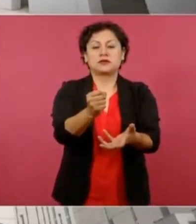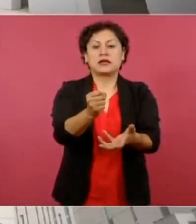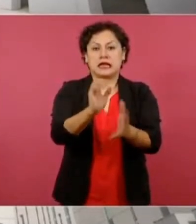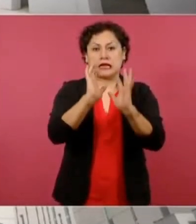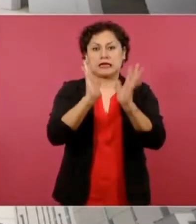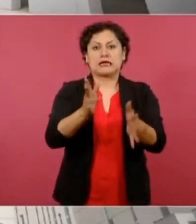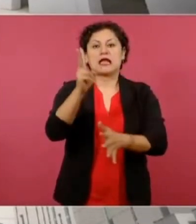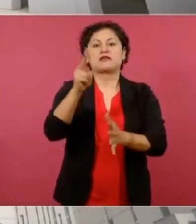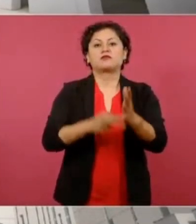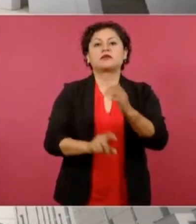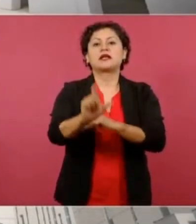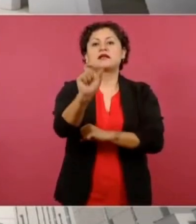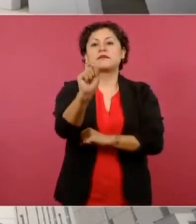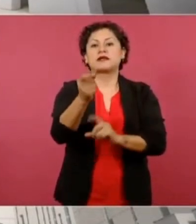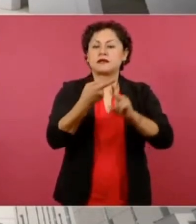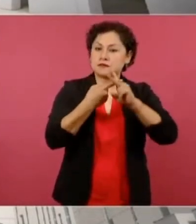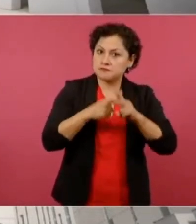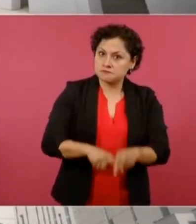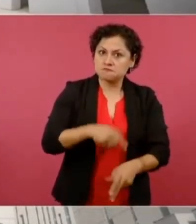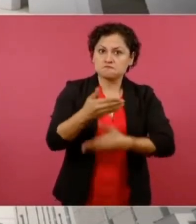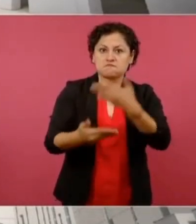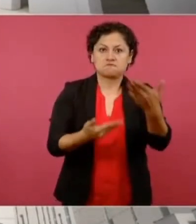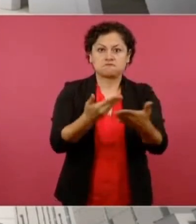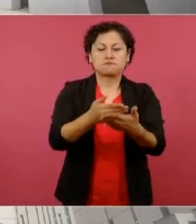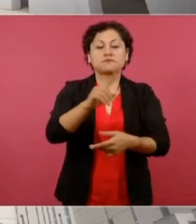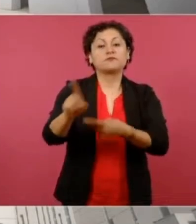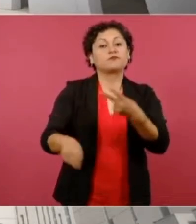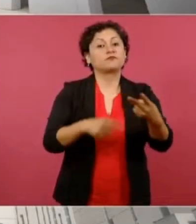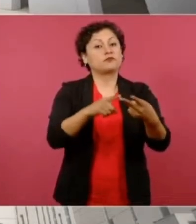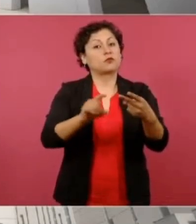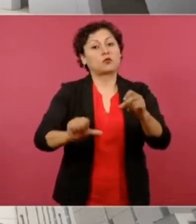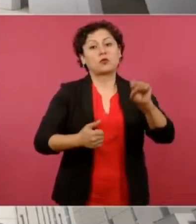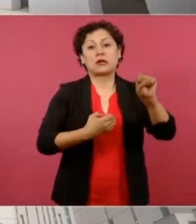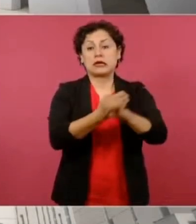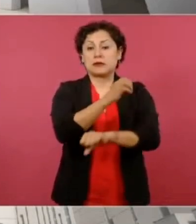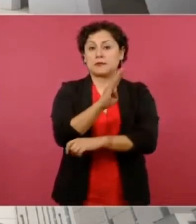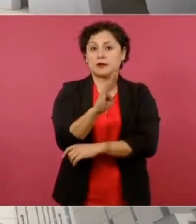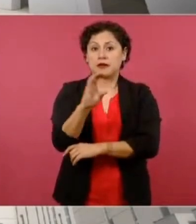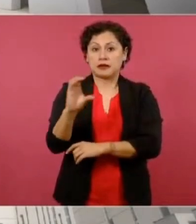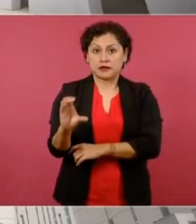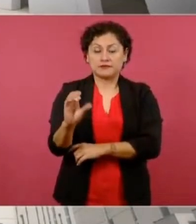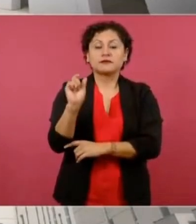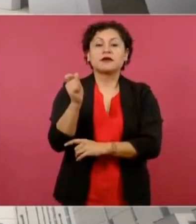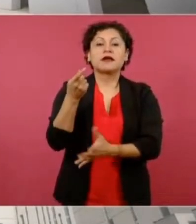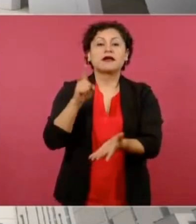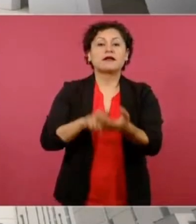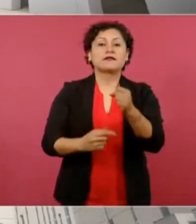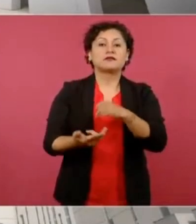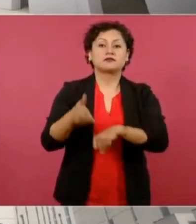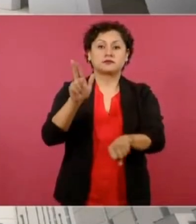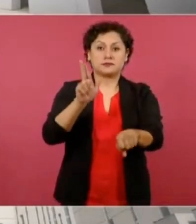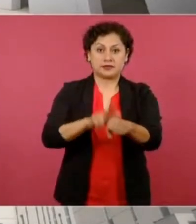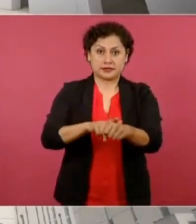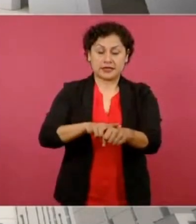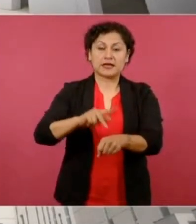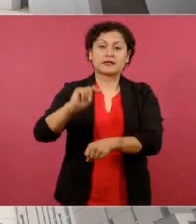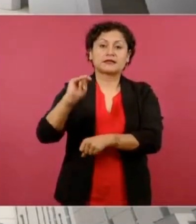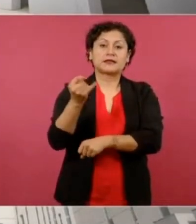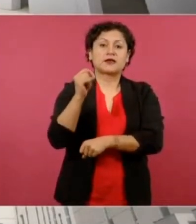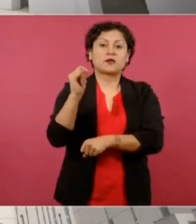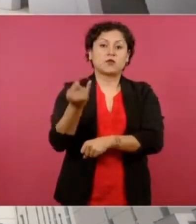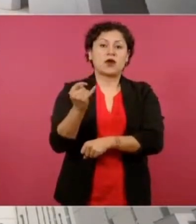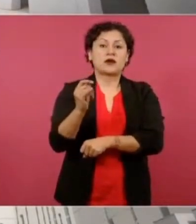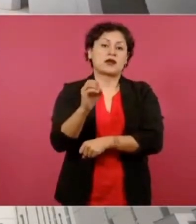2020. En el caso de Baja California, tenemos aquí el hospital de Tijuana, el General de Tijuana Zona